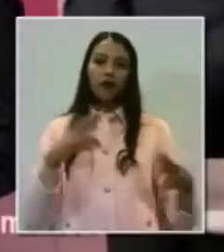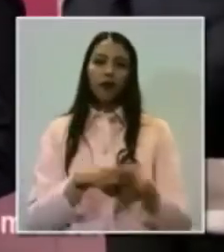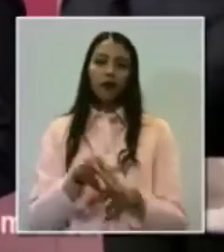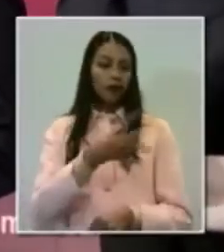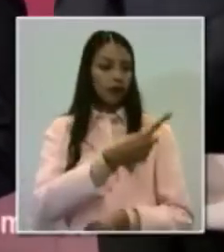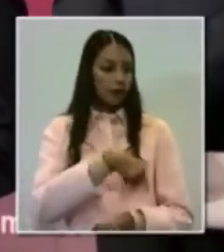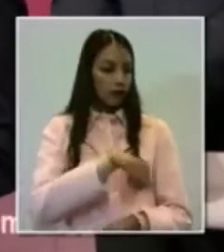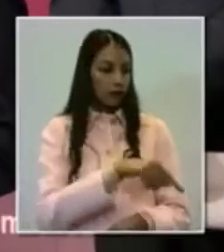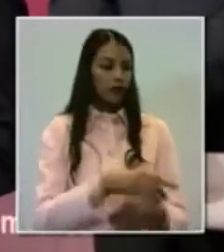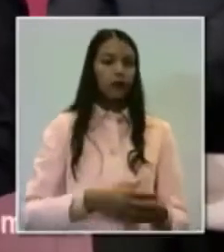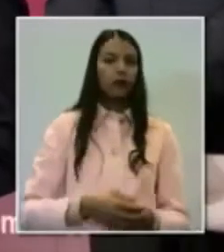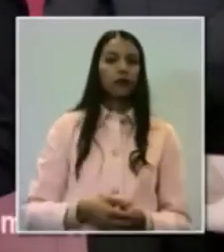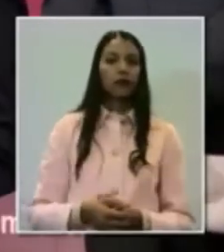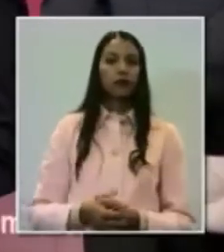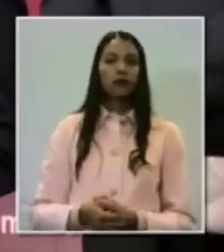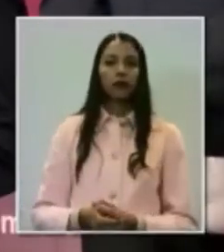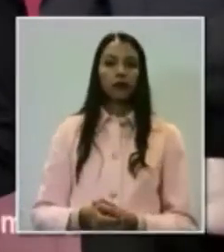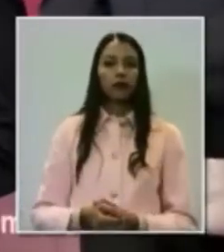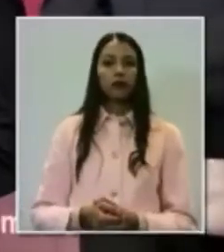maestros